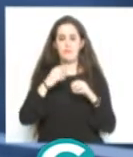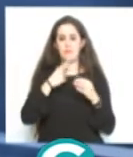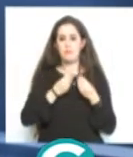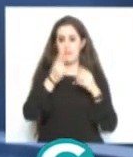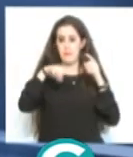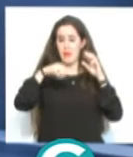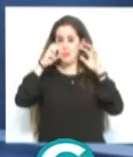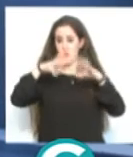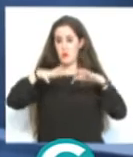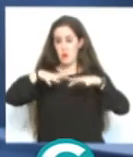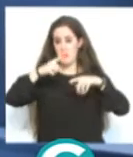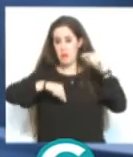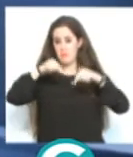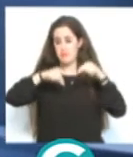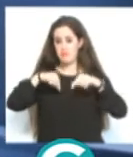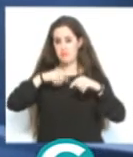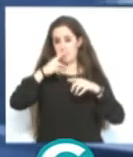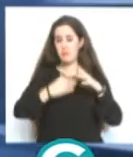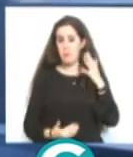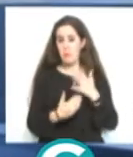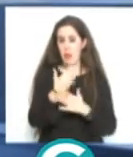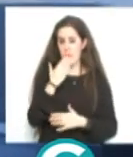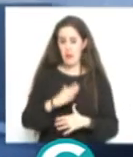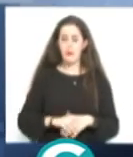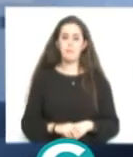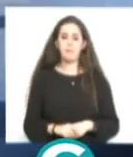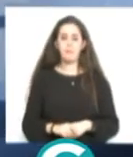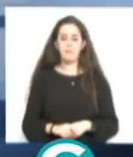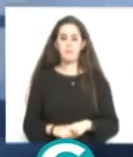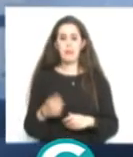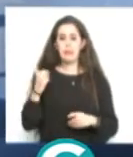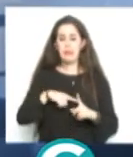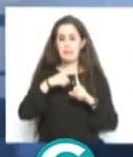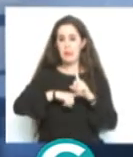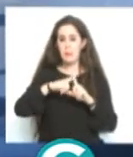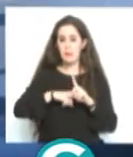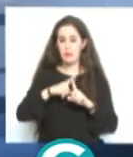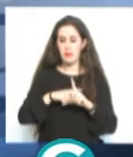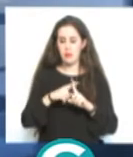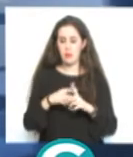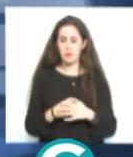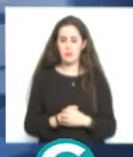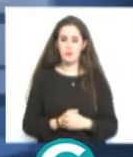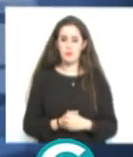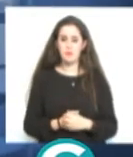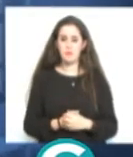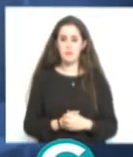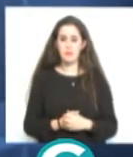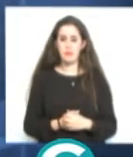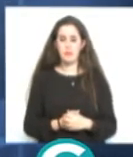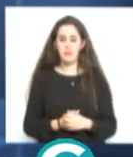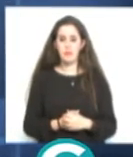de lluvias irregulares y dispersas a primeras horas del día. Los valores extremos en cuanto a las temperaturas